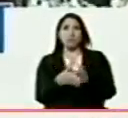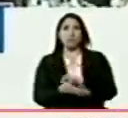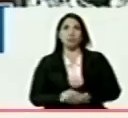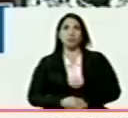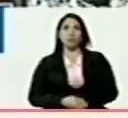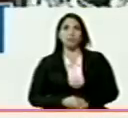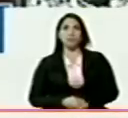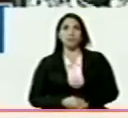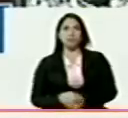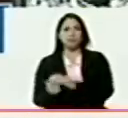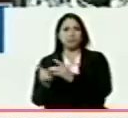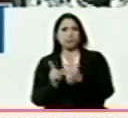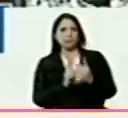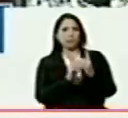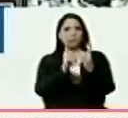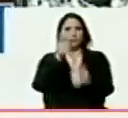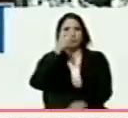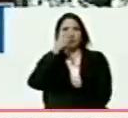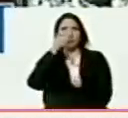Una persecución